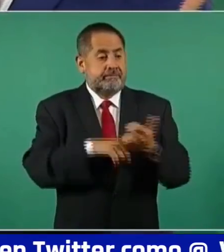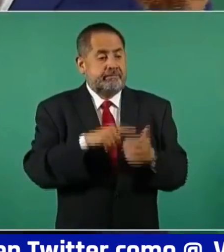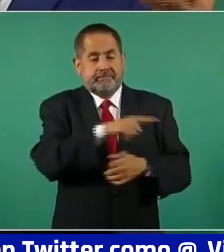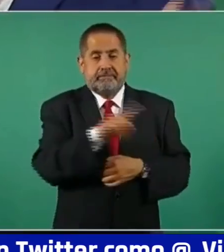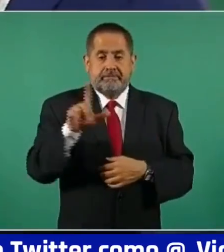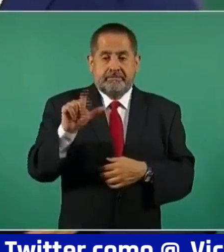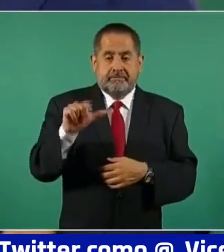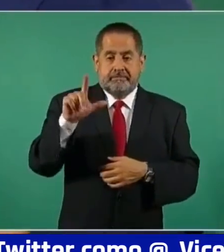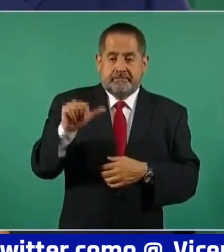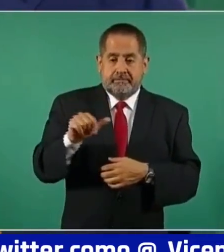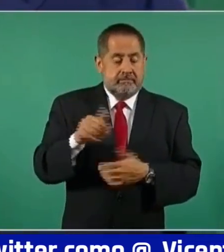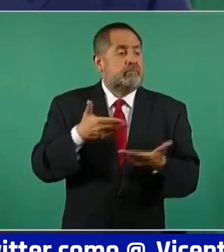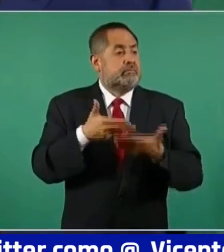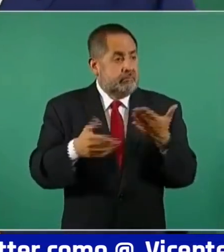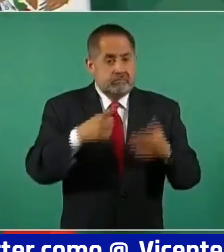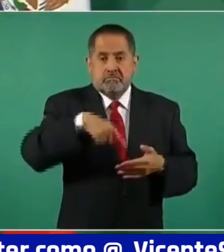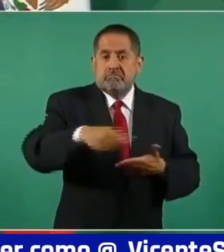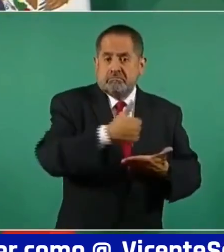están ayudando